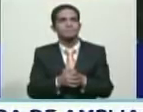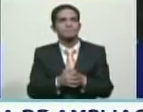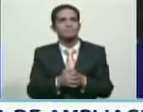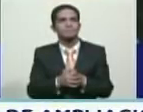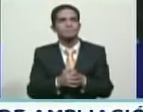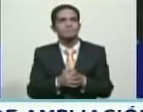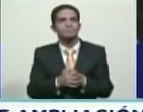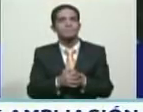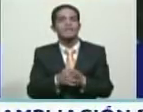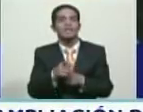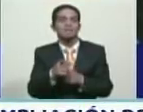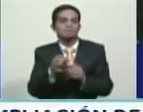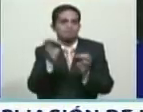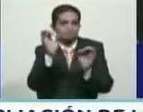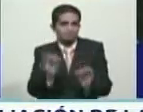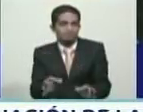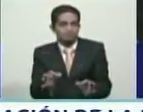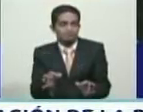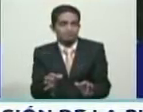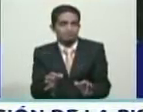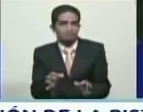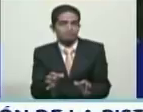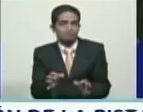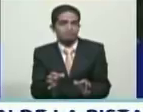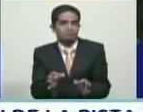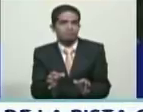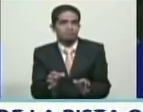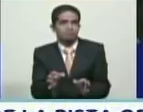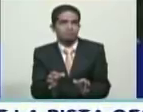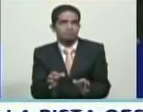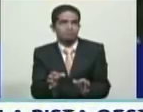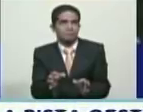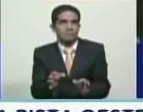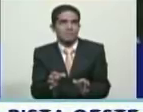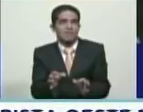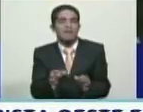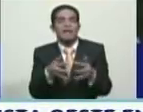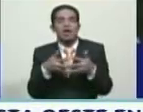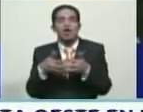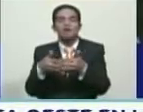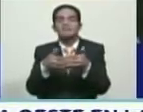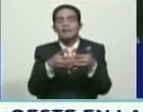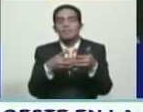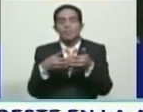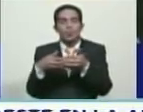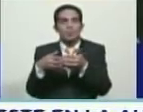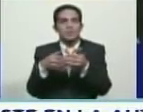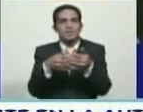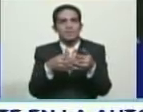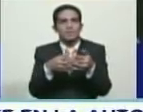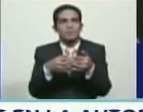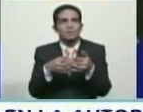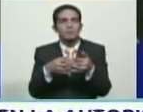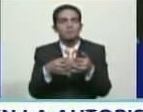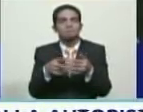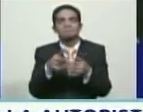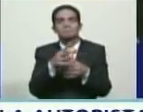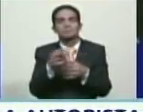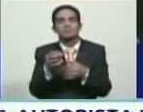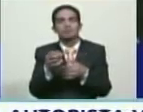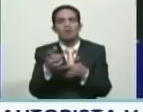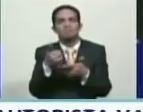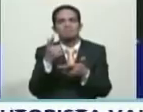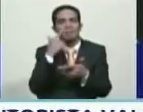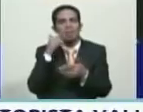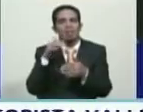se aseguraron that the United States would not get de que los Estados Unidos majority. No obtuviera la